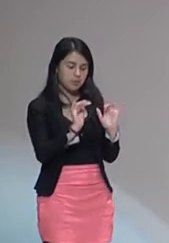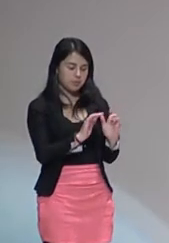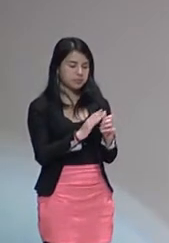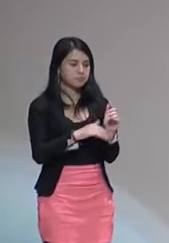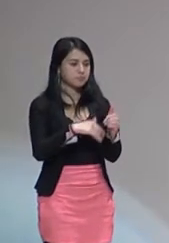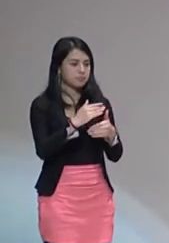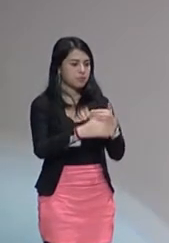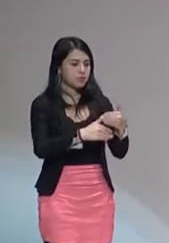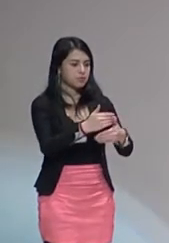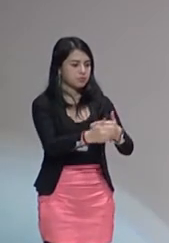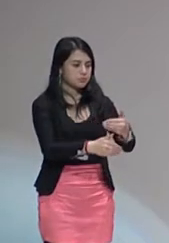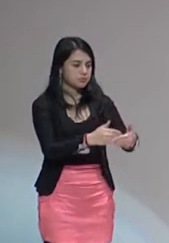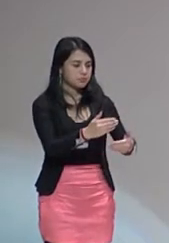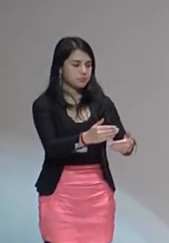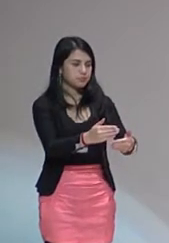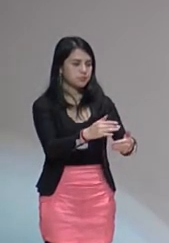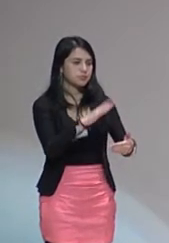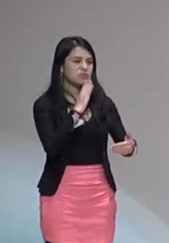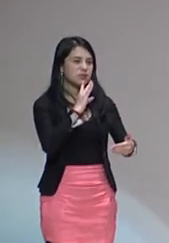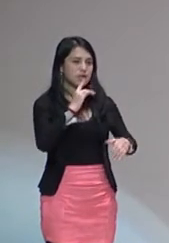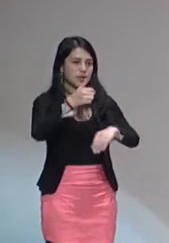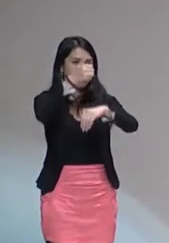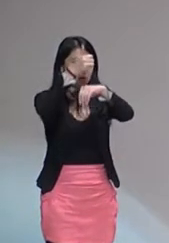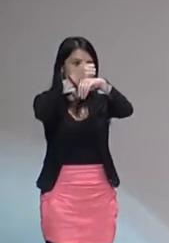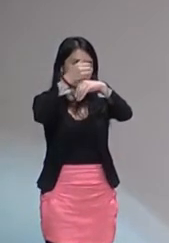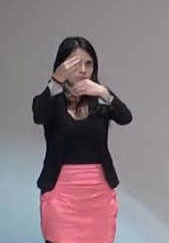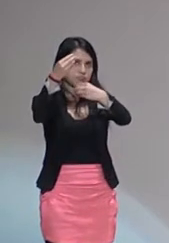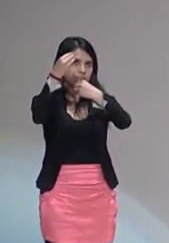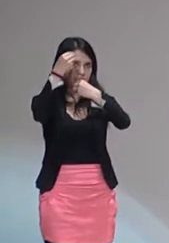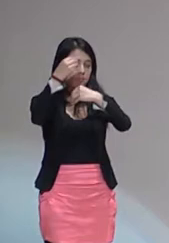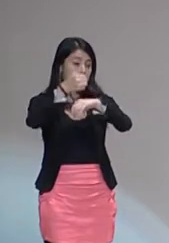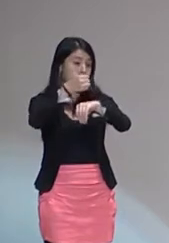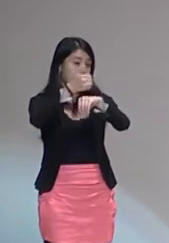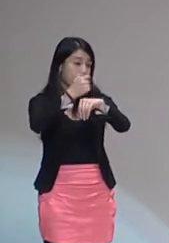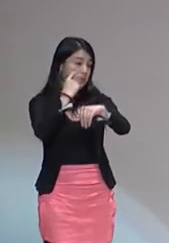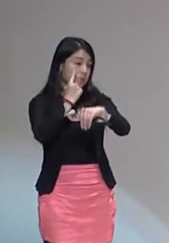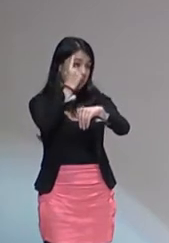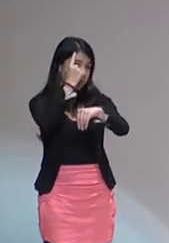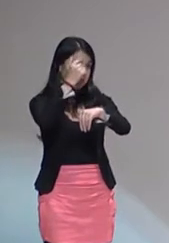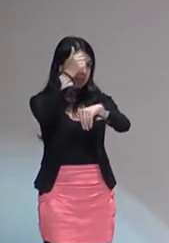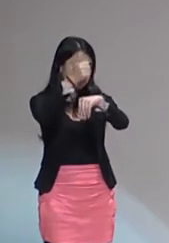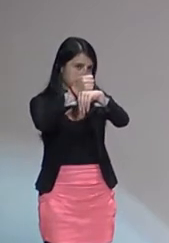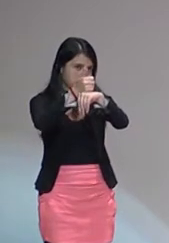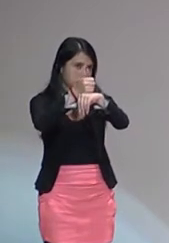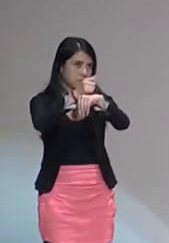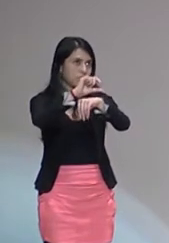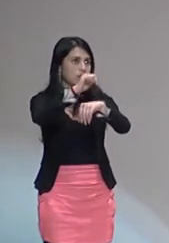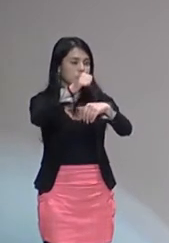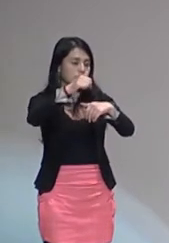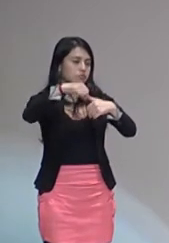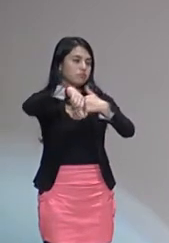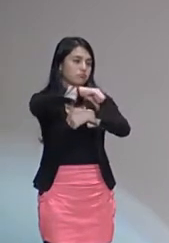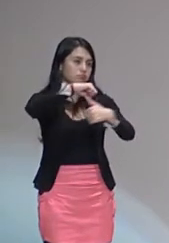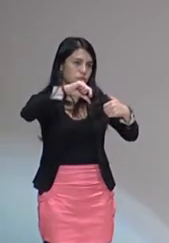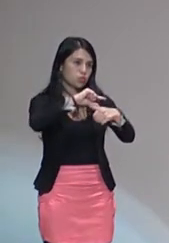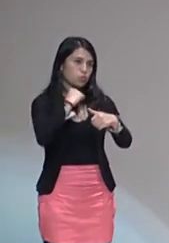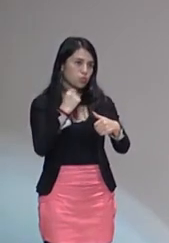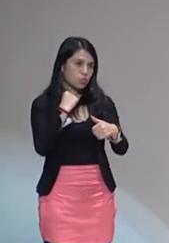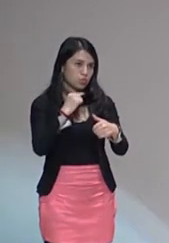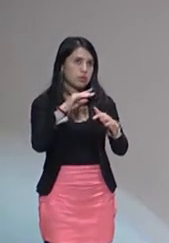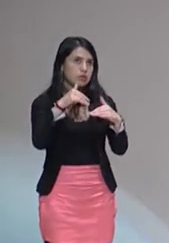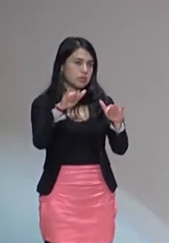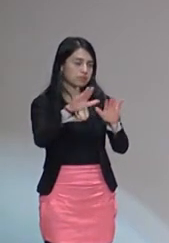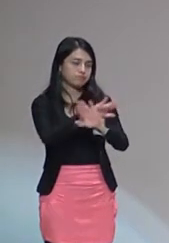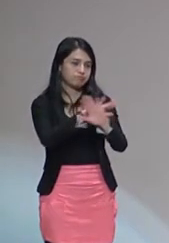Nos inculcó el rector desaparecido, el primer rector Atilio, luego la señora Pura, que también fue